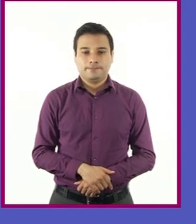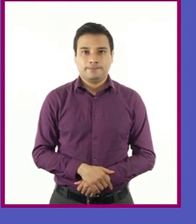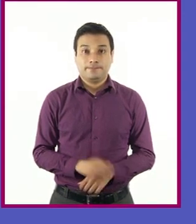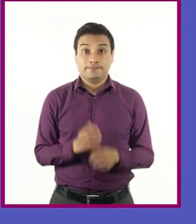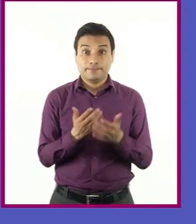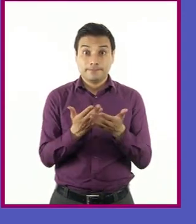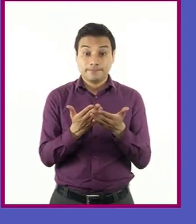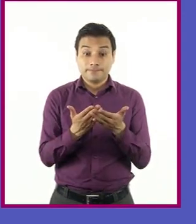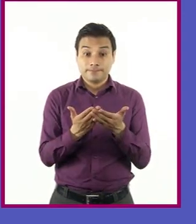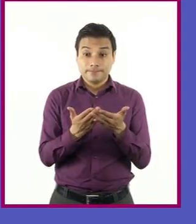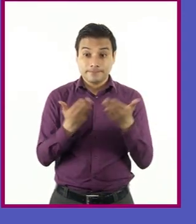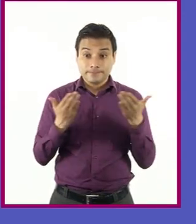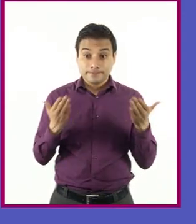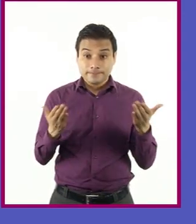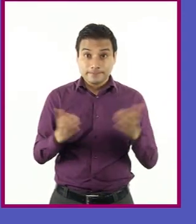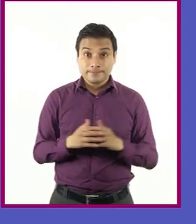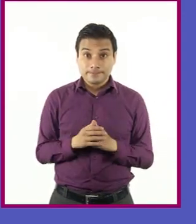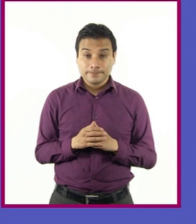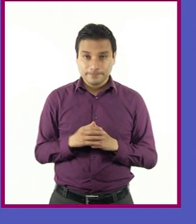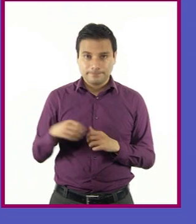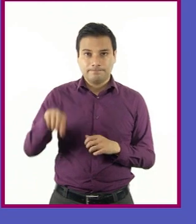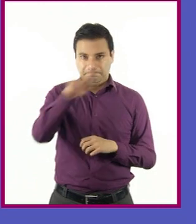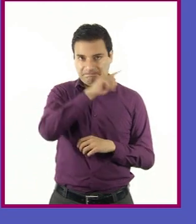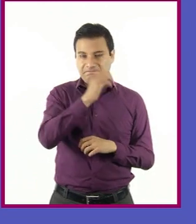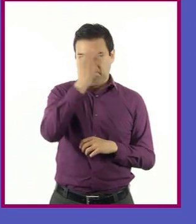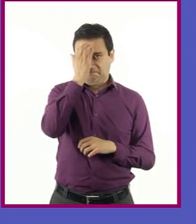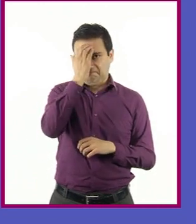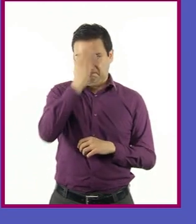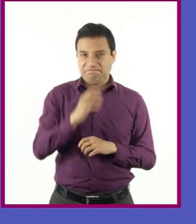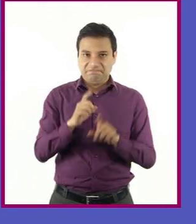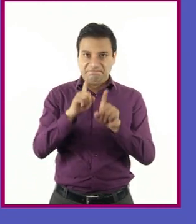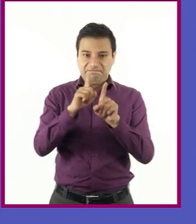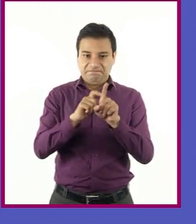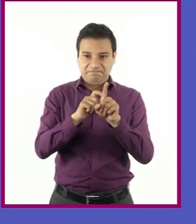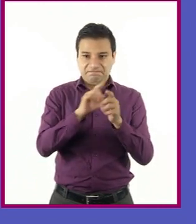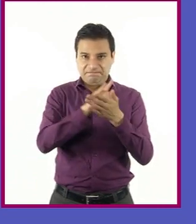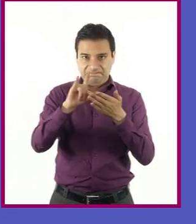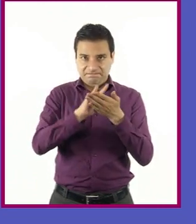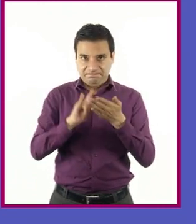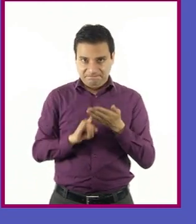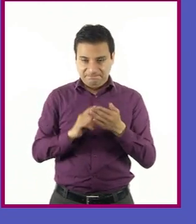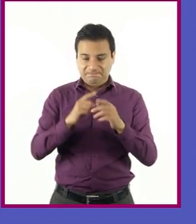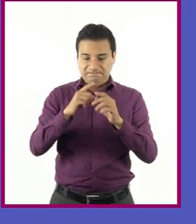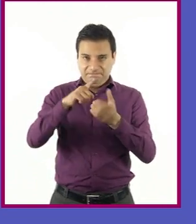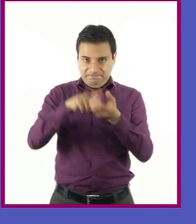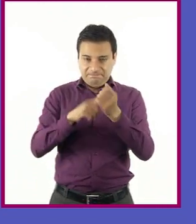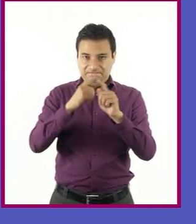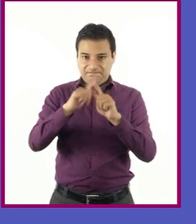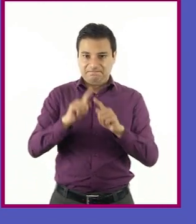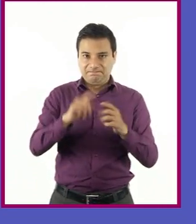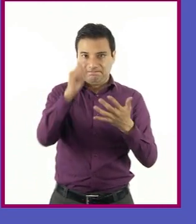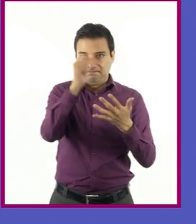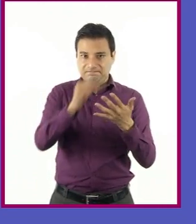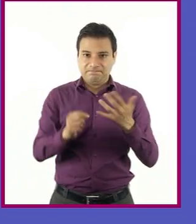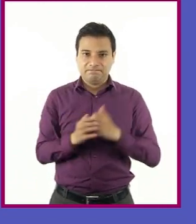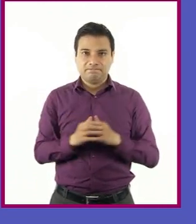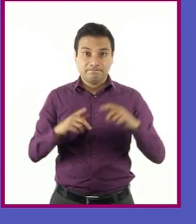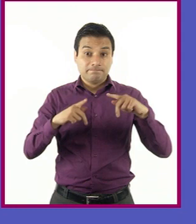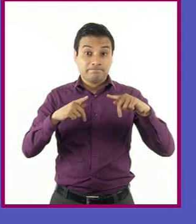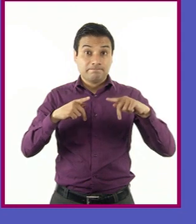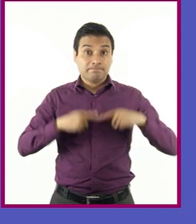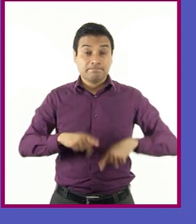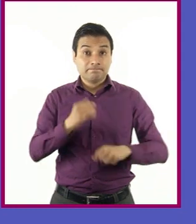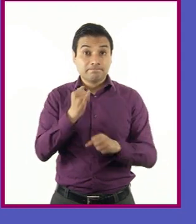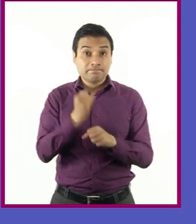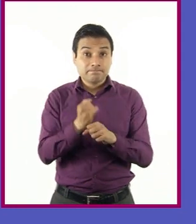Ahora vamos a identificar algunas partes de la historieta. Los personajes se diseñan a partir de exagerar algunas